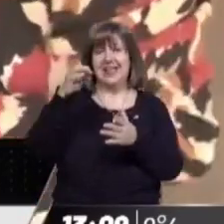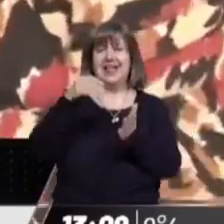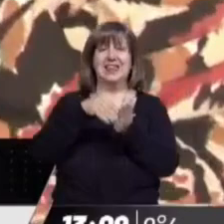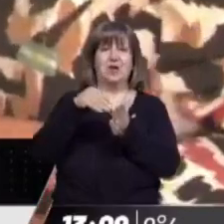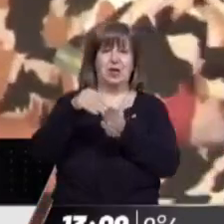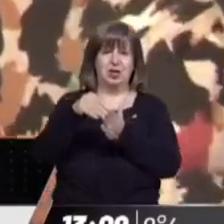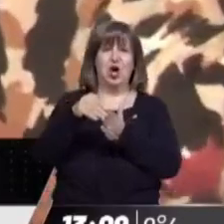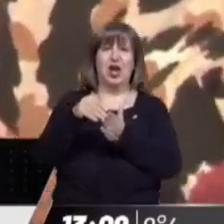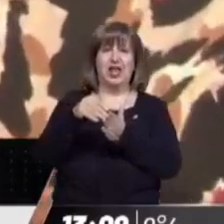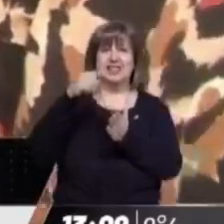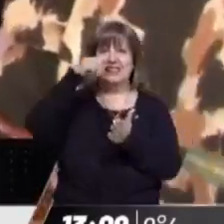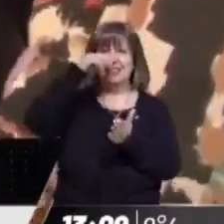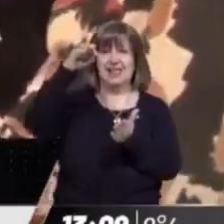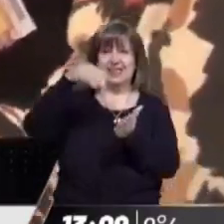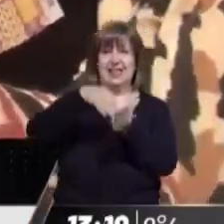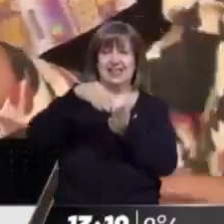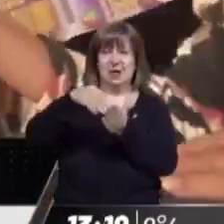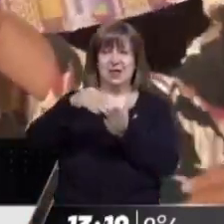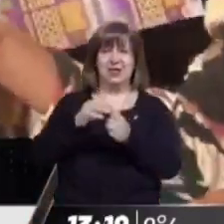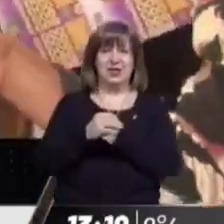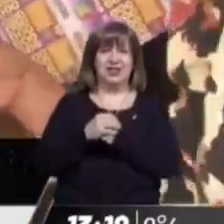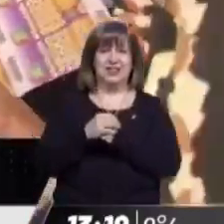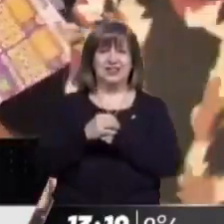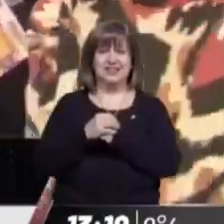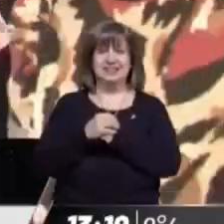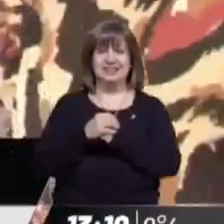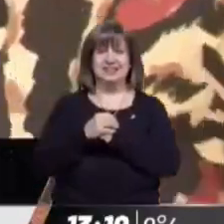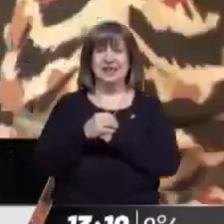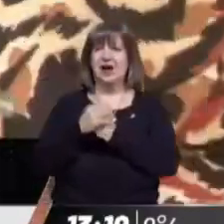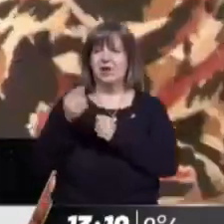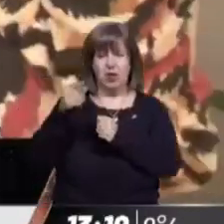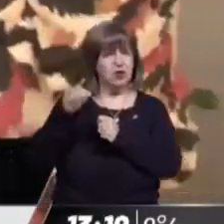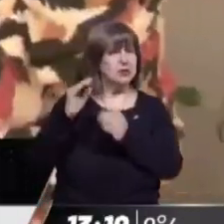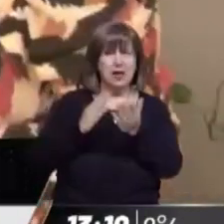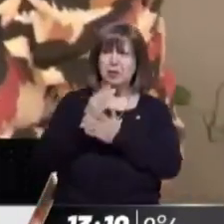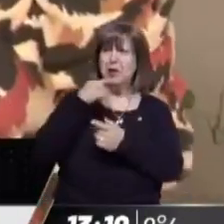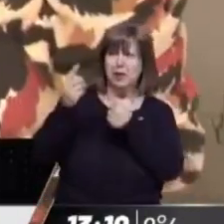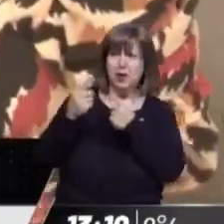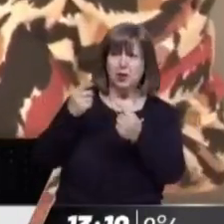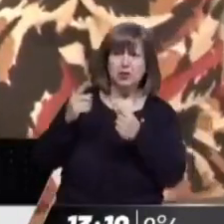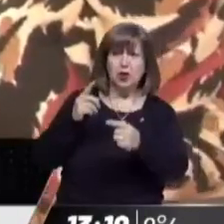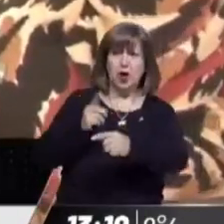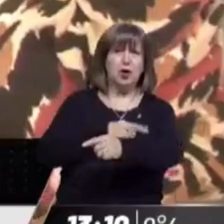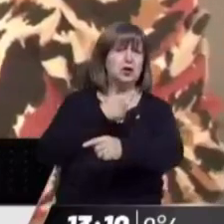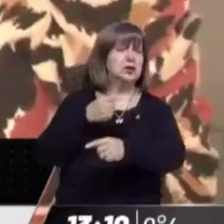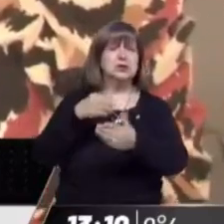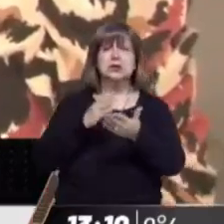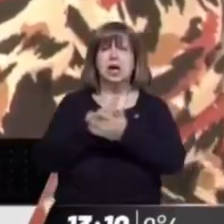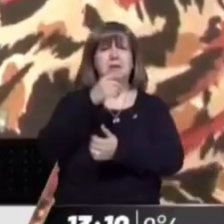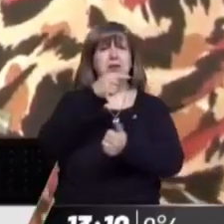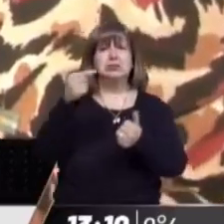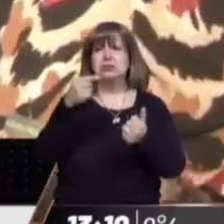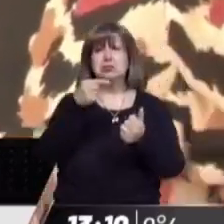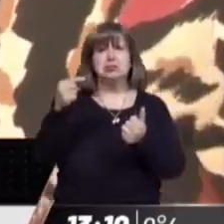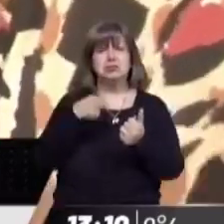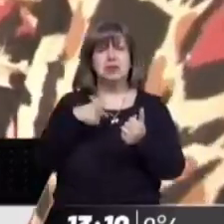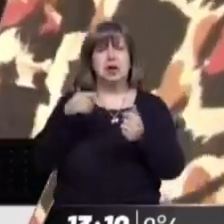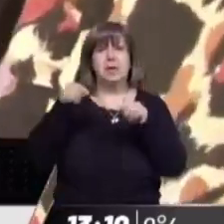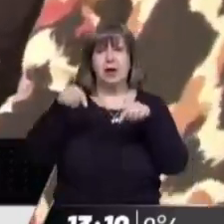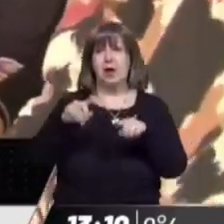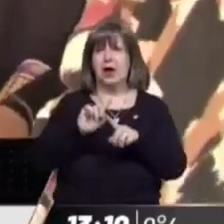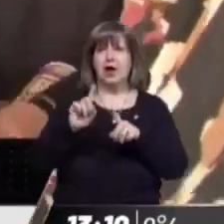Sí, sí, por supuesto, sí, sí. ¿Habitualmente juega el telequino? Sí, todas las semanas, pero no exactamente